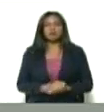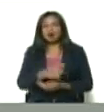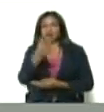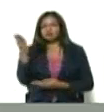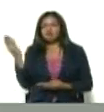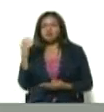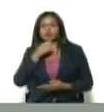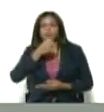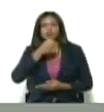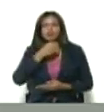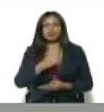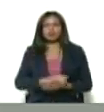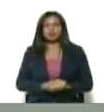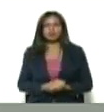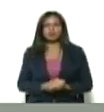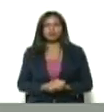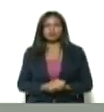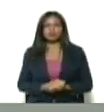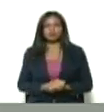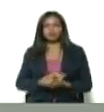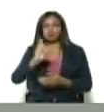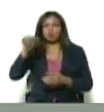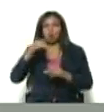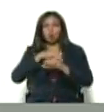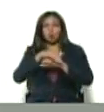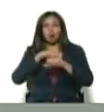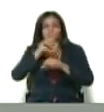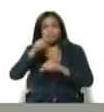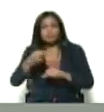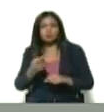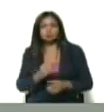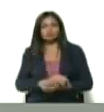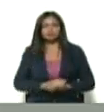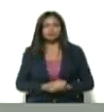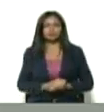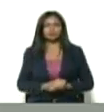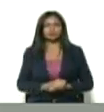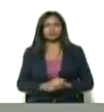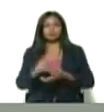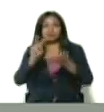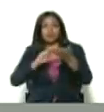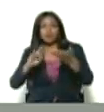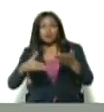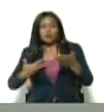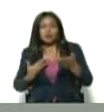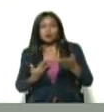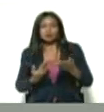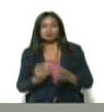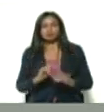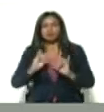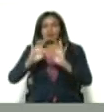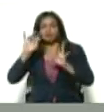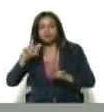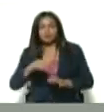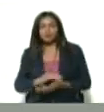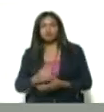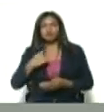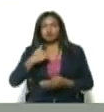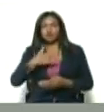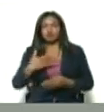todos, a Jorge, Jorge también es un buen lector, para que lo lean, lo pueden bajar. Yo lo voy a